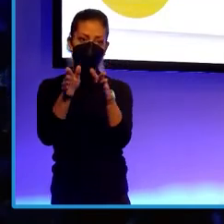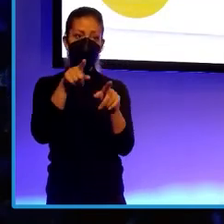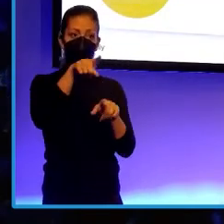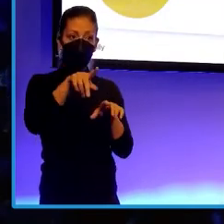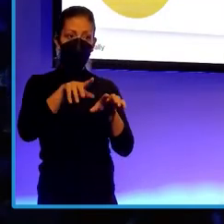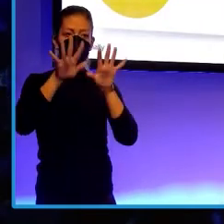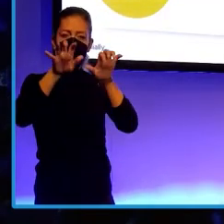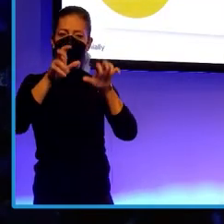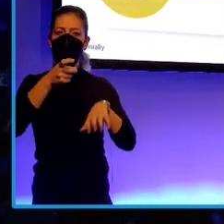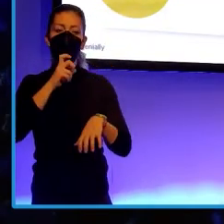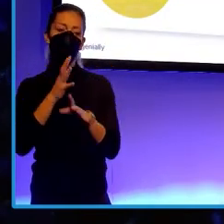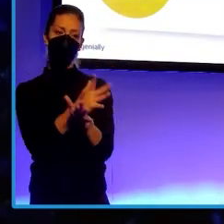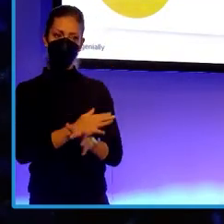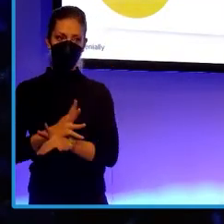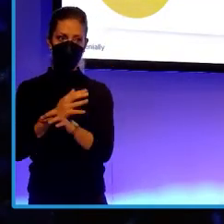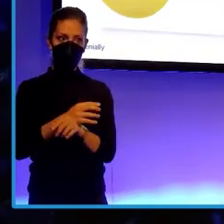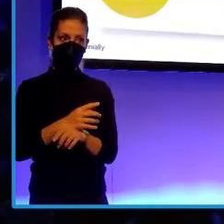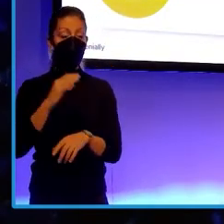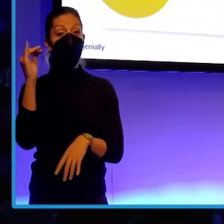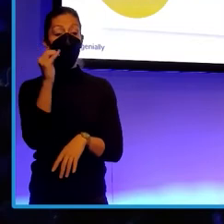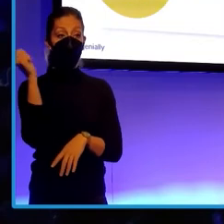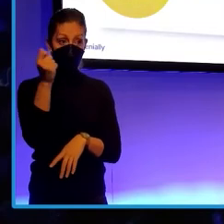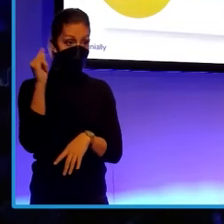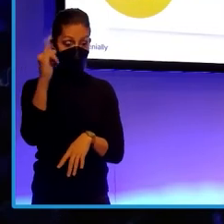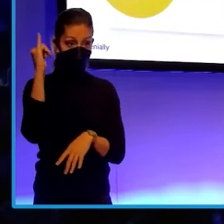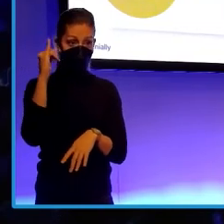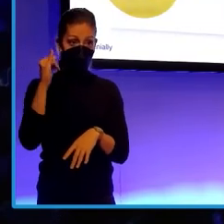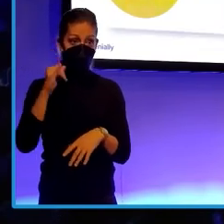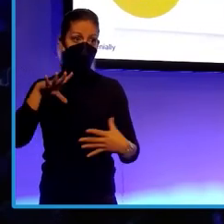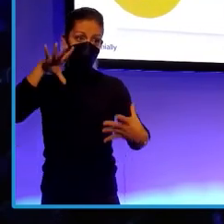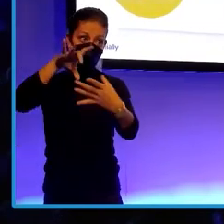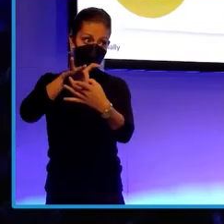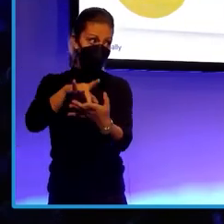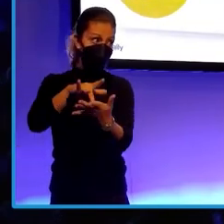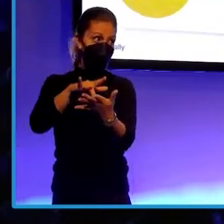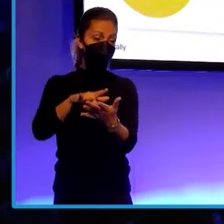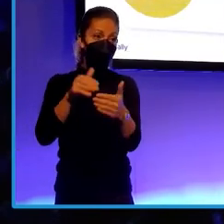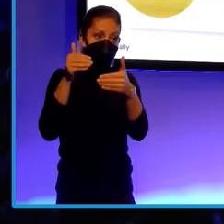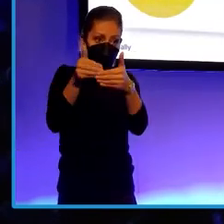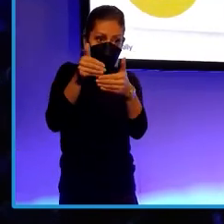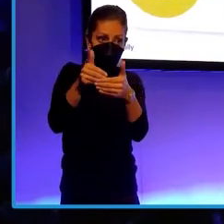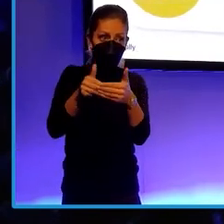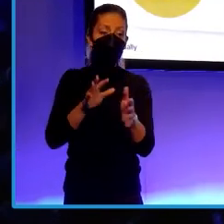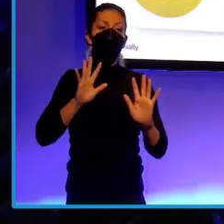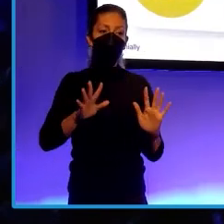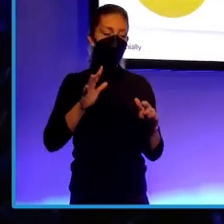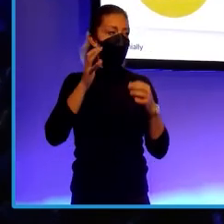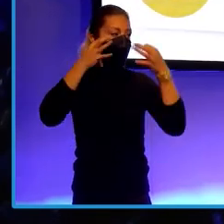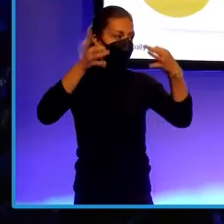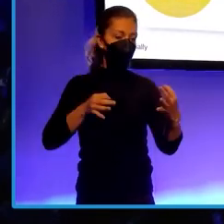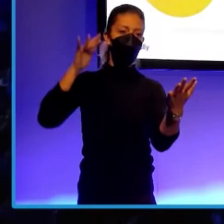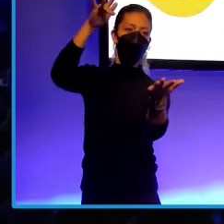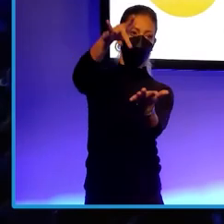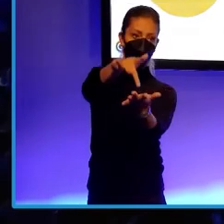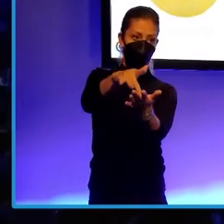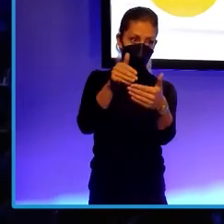pero bueno aquí llegaremos llegaremos a ustedes no les llegará porque ya están más avanzados pero llegaremos porque esto que les he puesto